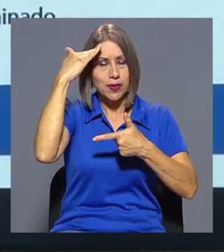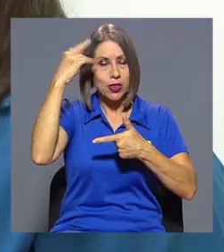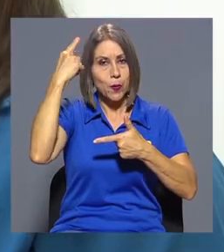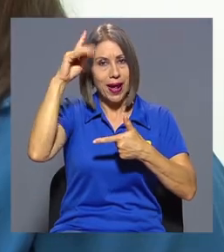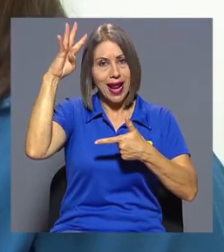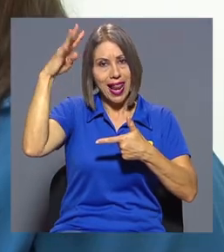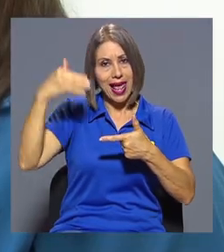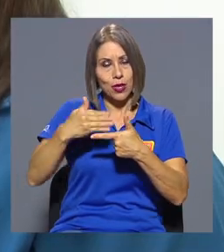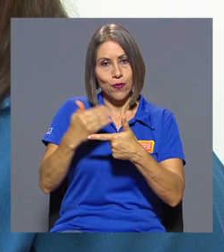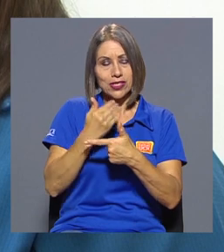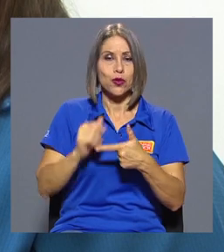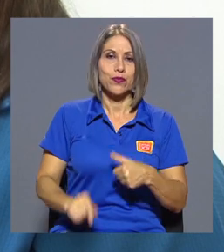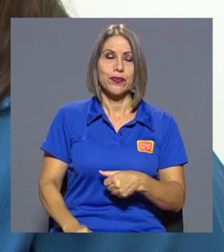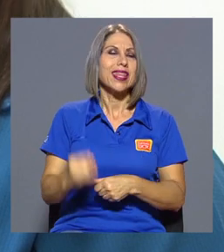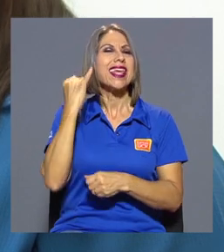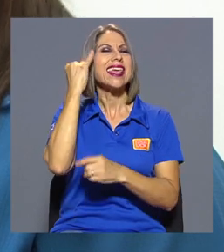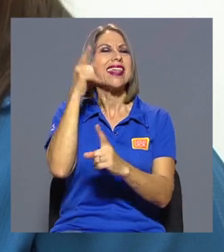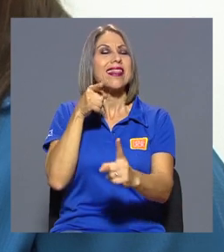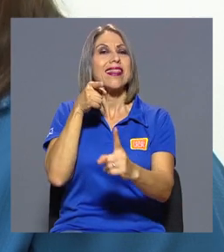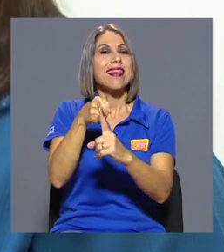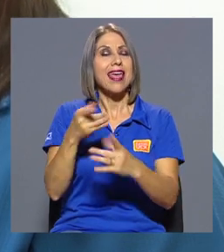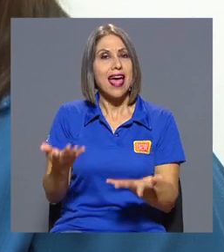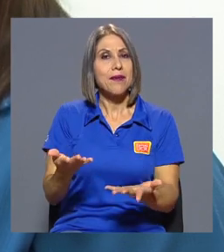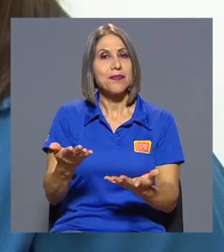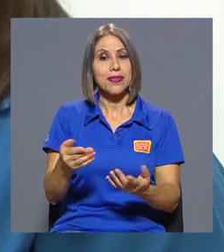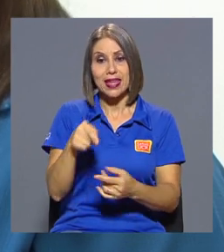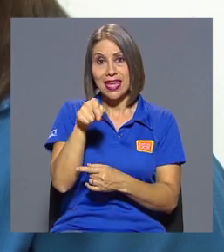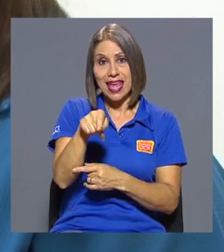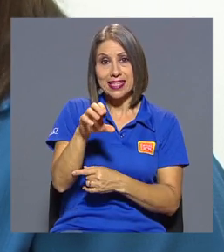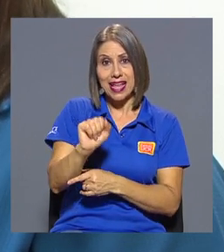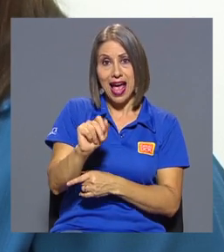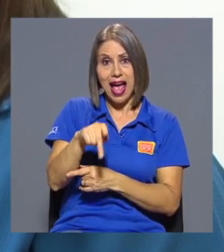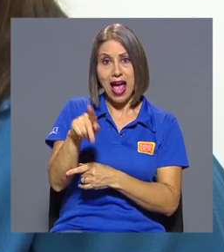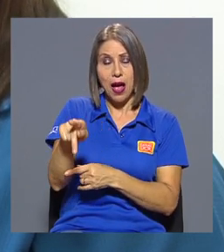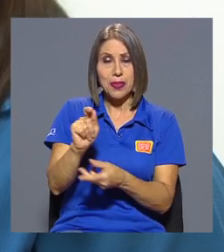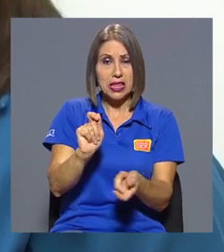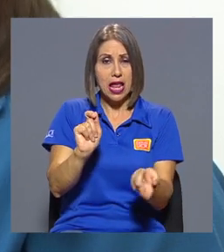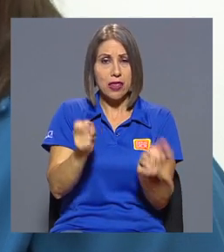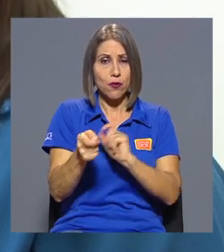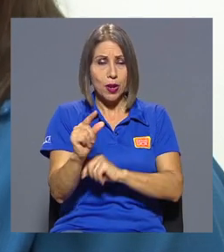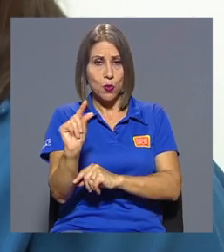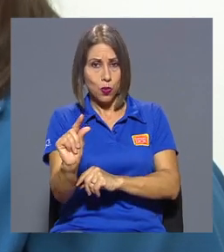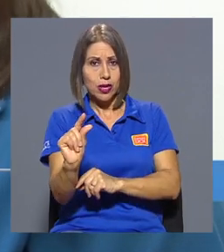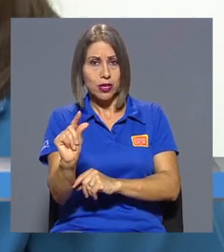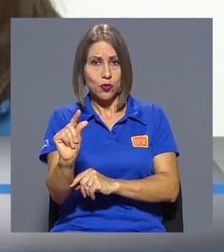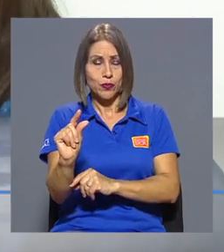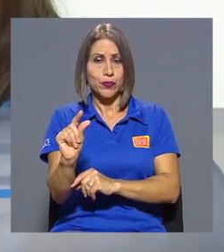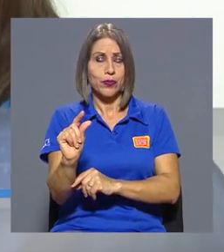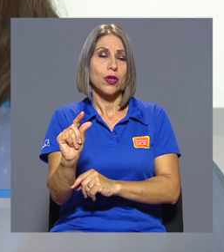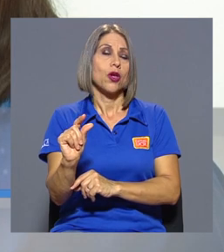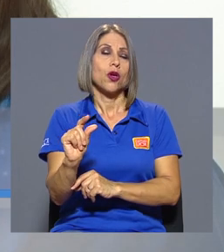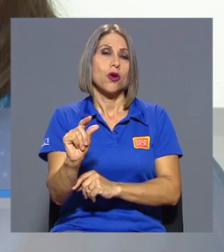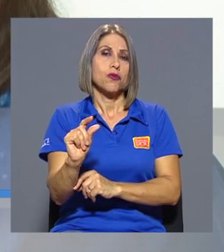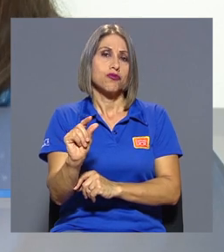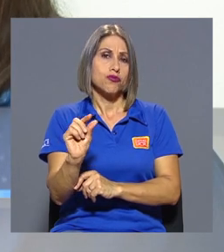fue también transformar un poquito la herramienta, ¿verdad? Como el resultado que había